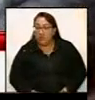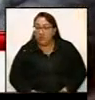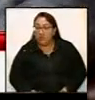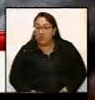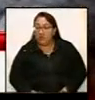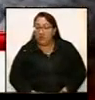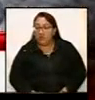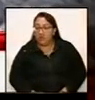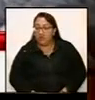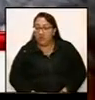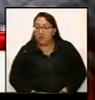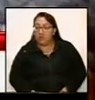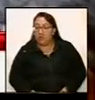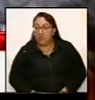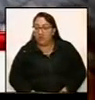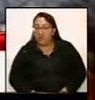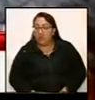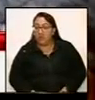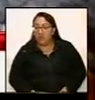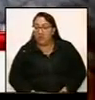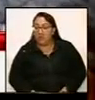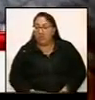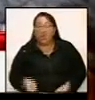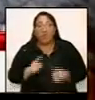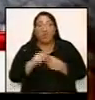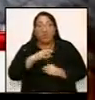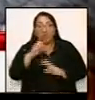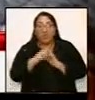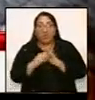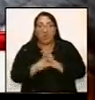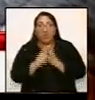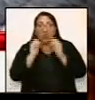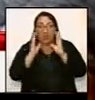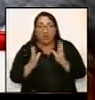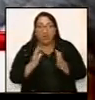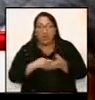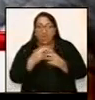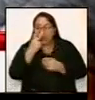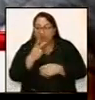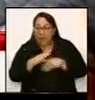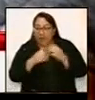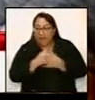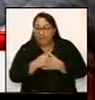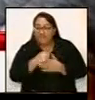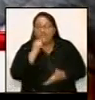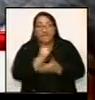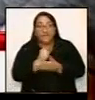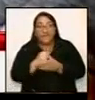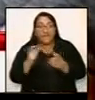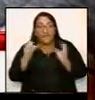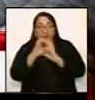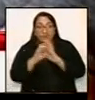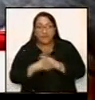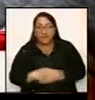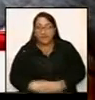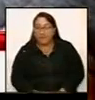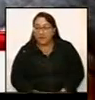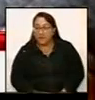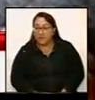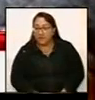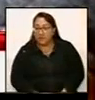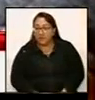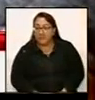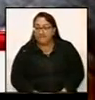propuesta de trabajar hasta un proyecto de ley con más dedicación y ver los visos de la constitucionalidad también de